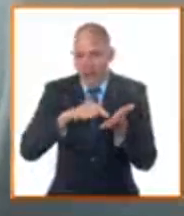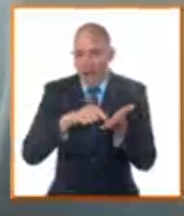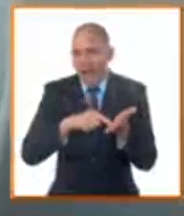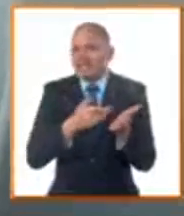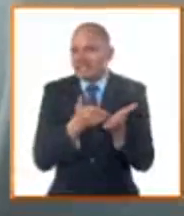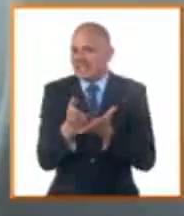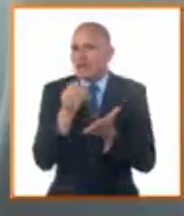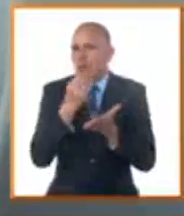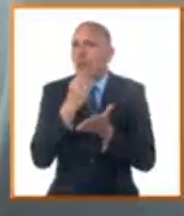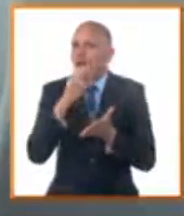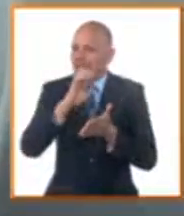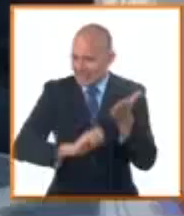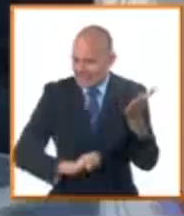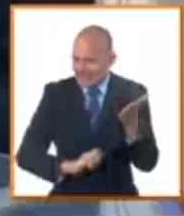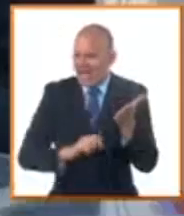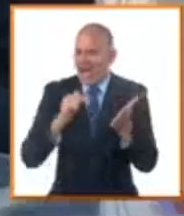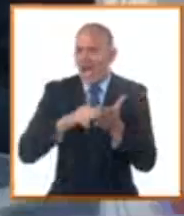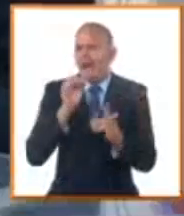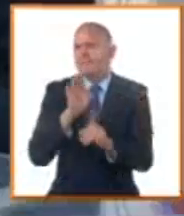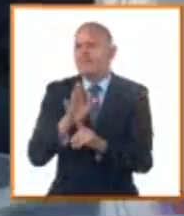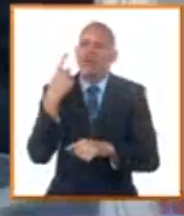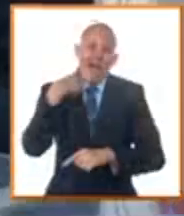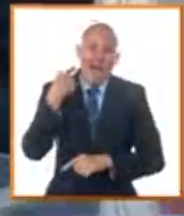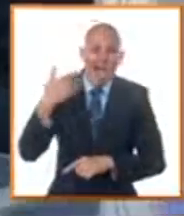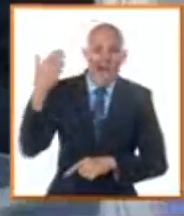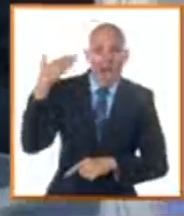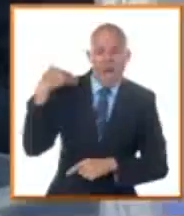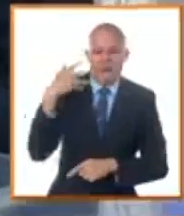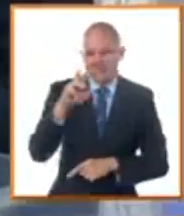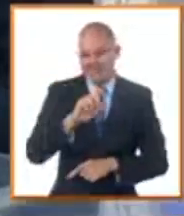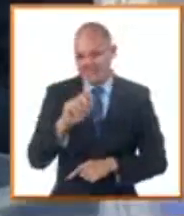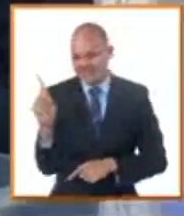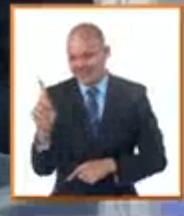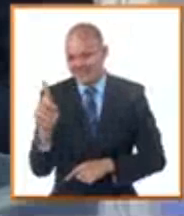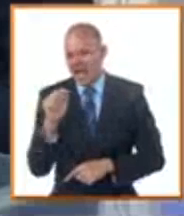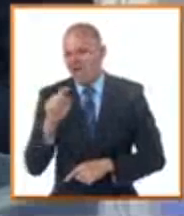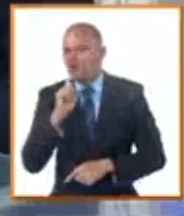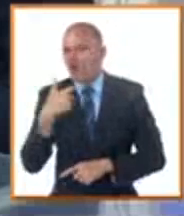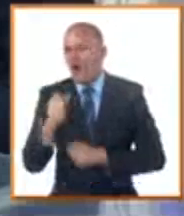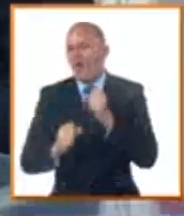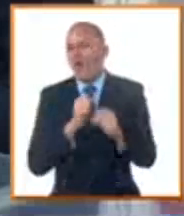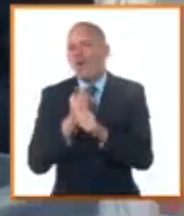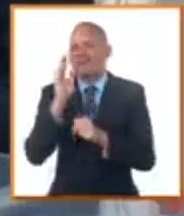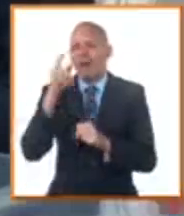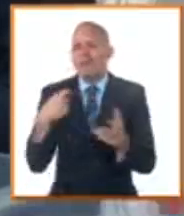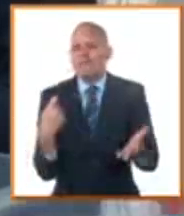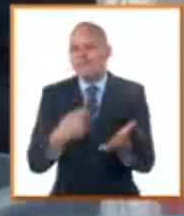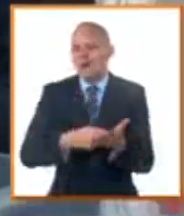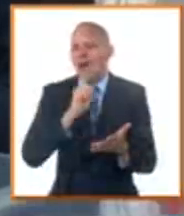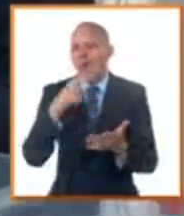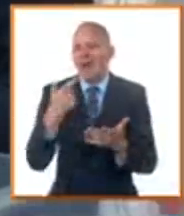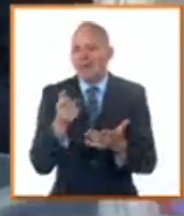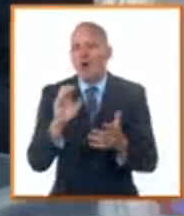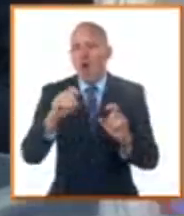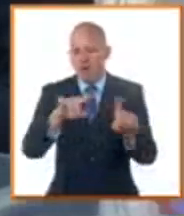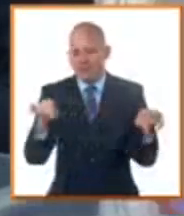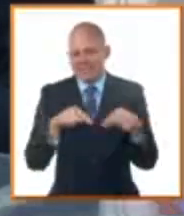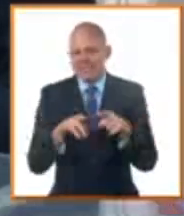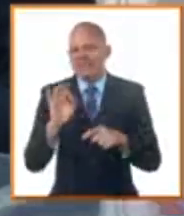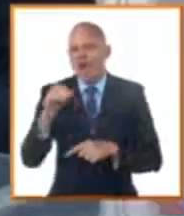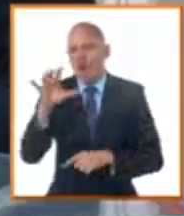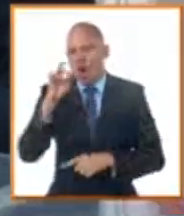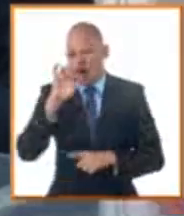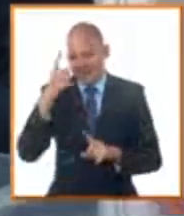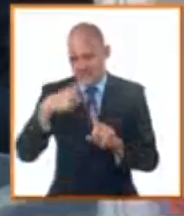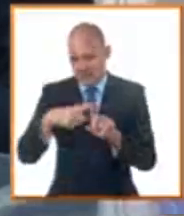empezó realmente en el 21, cuando se introdujo en los pagos de la ONA. Y ya ahí estábamos también